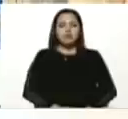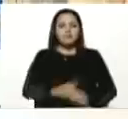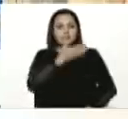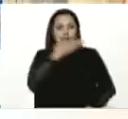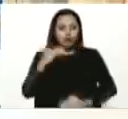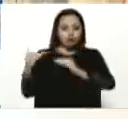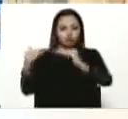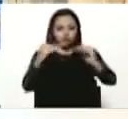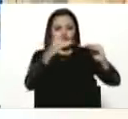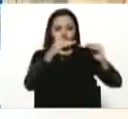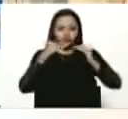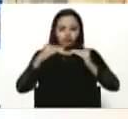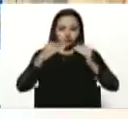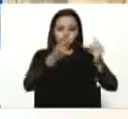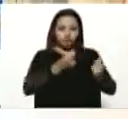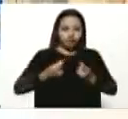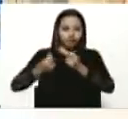en la producción,